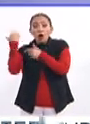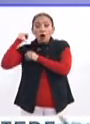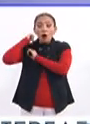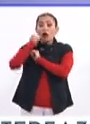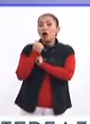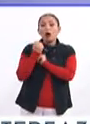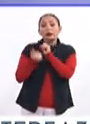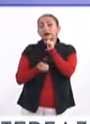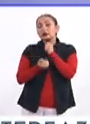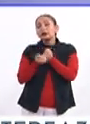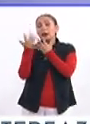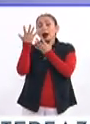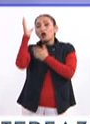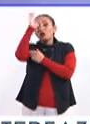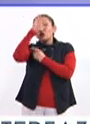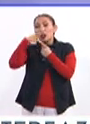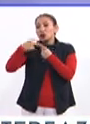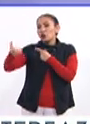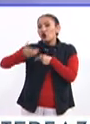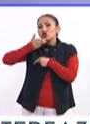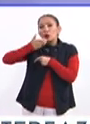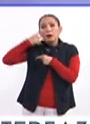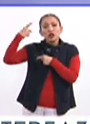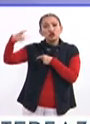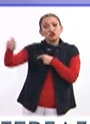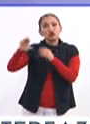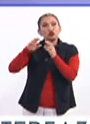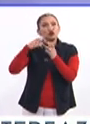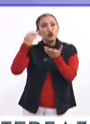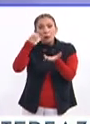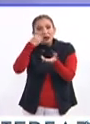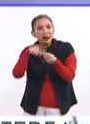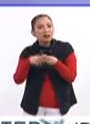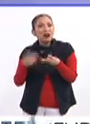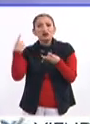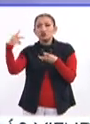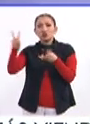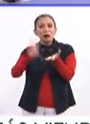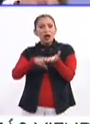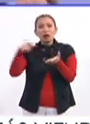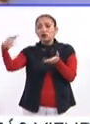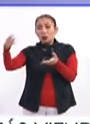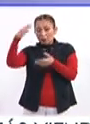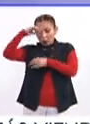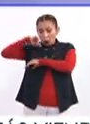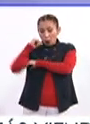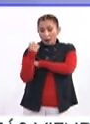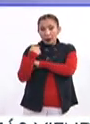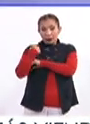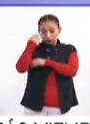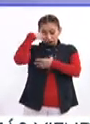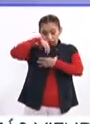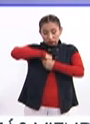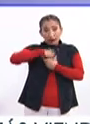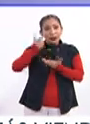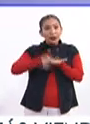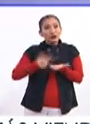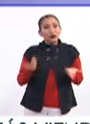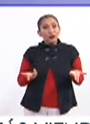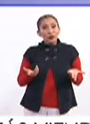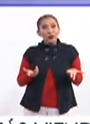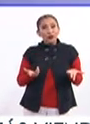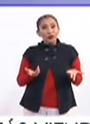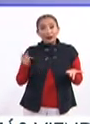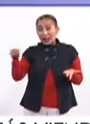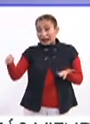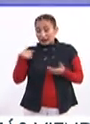cultura. Lleva su tradición, lleva sus recetas, lleva los valores, lleva esa memoria. Eso es lo que lleva. Y ahí